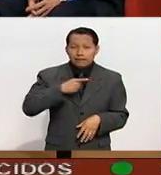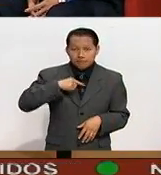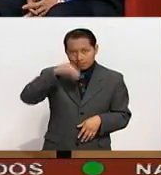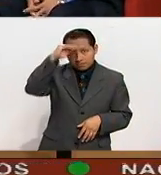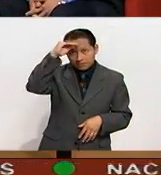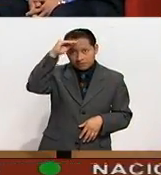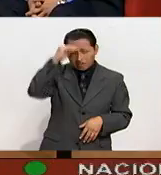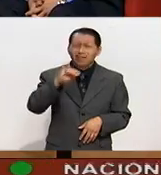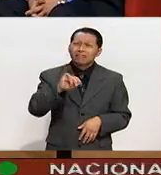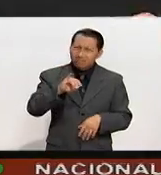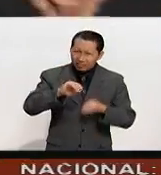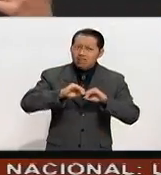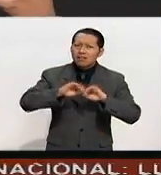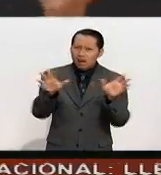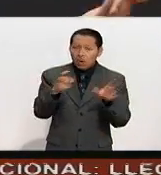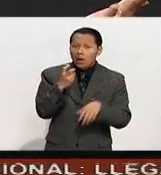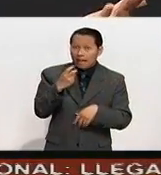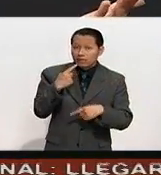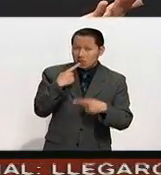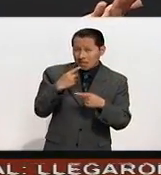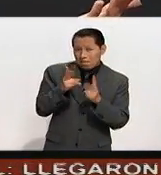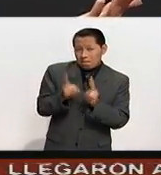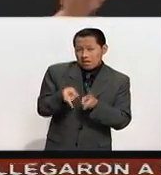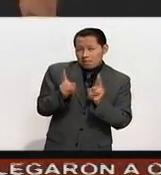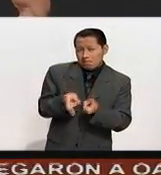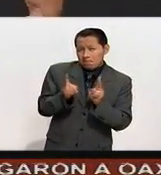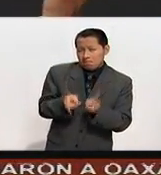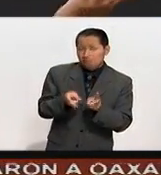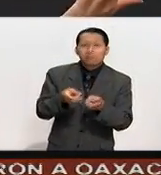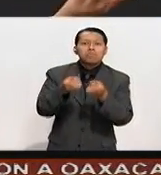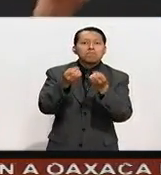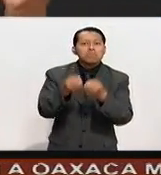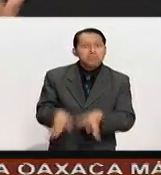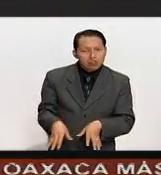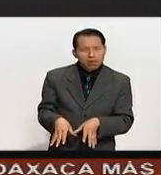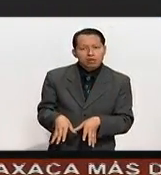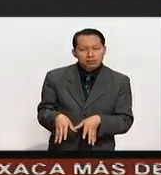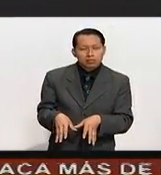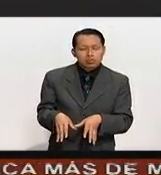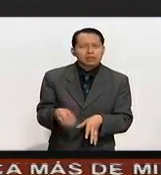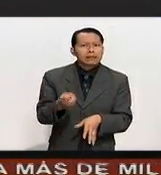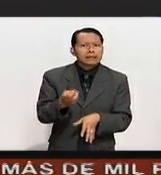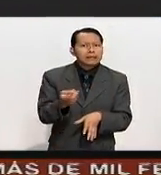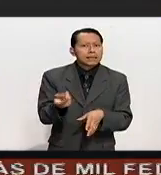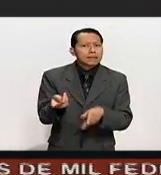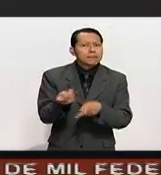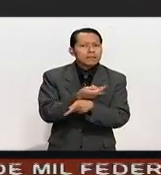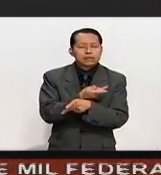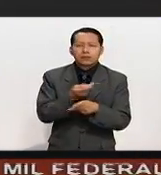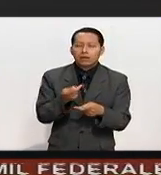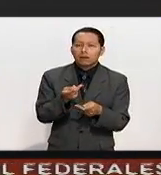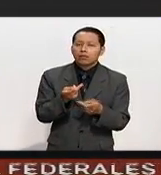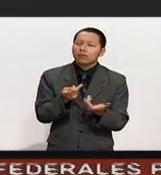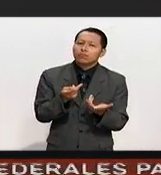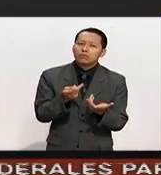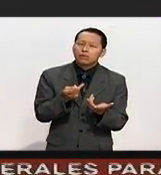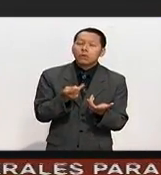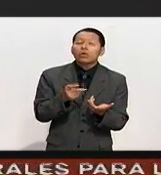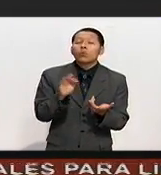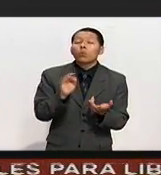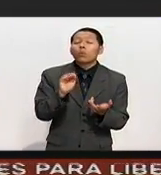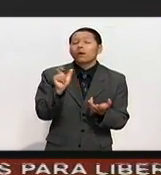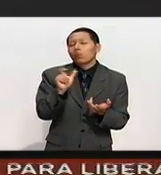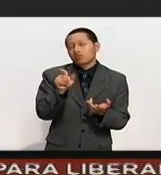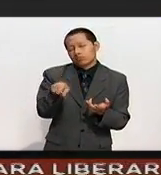pues fíjate que estos diálogos que justamente se están perdiendo de manera personal, estos diálogos los vas teniendo. Tú estás en